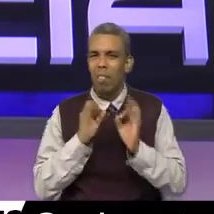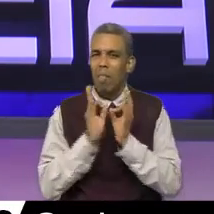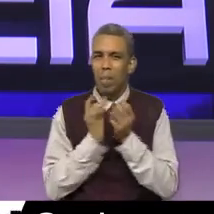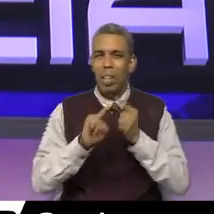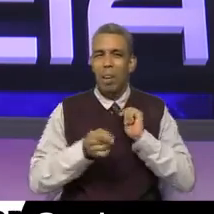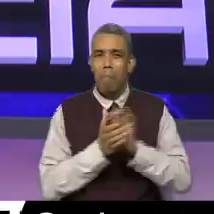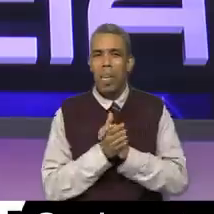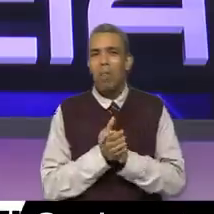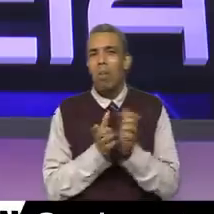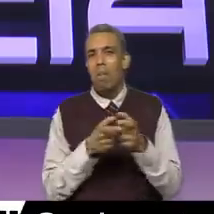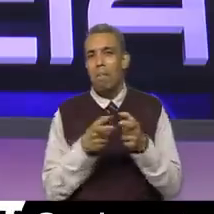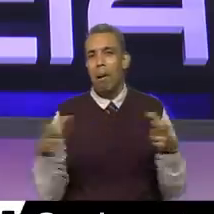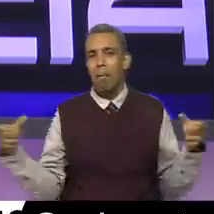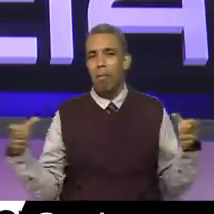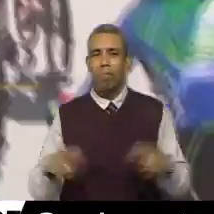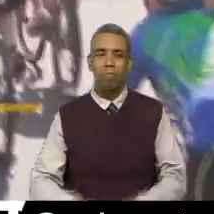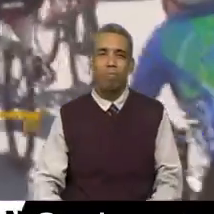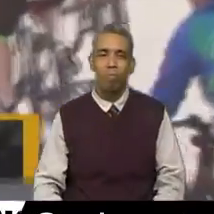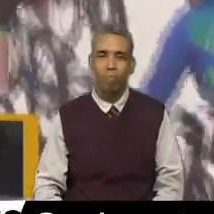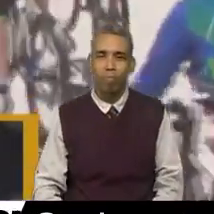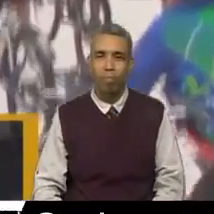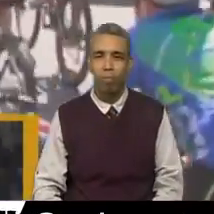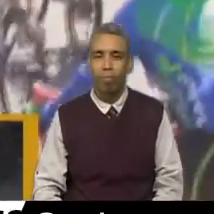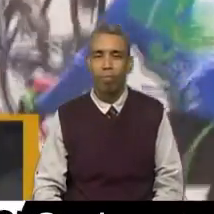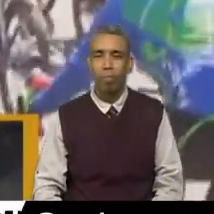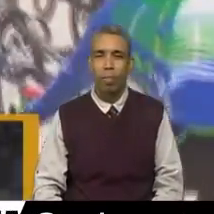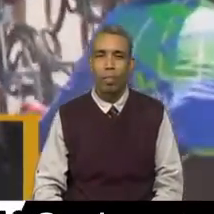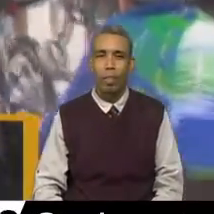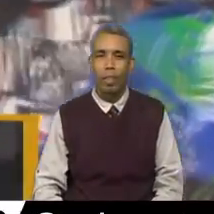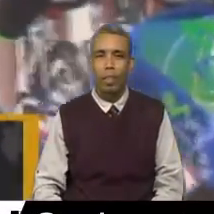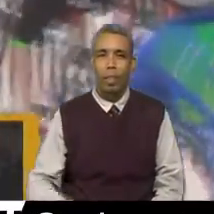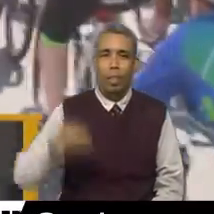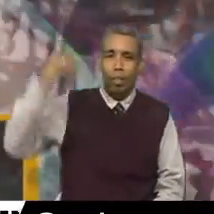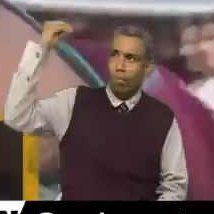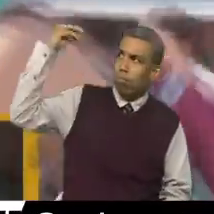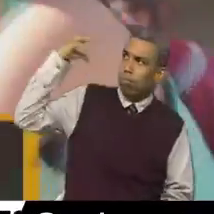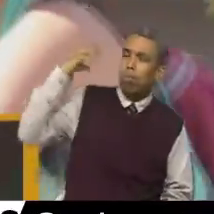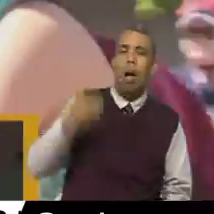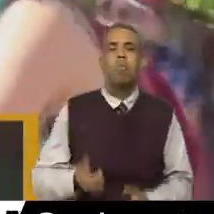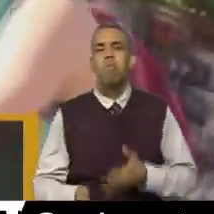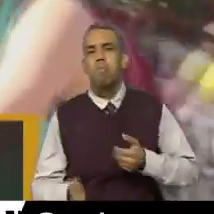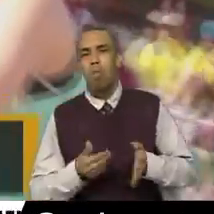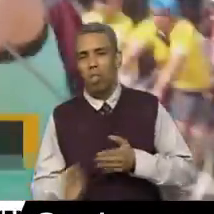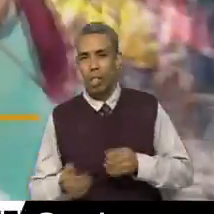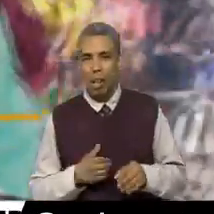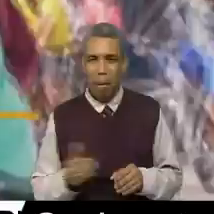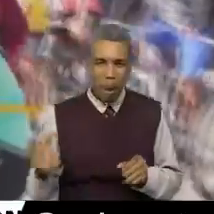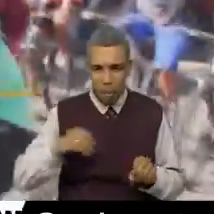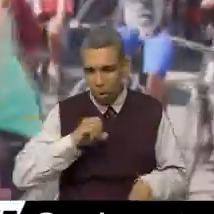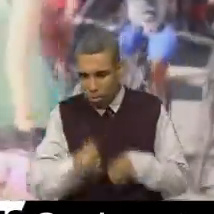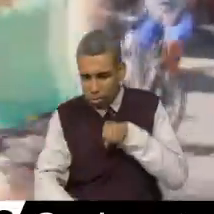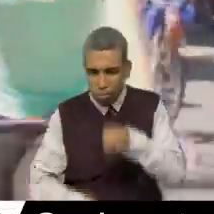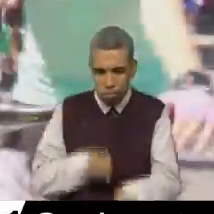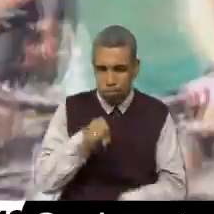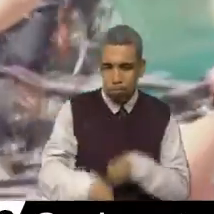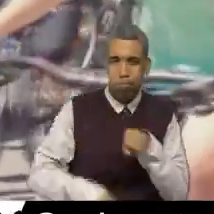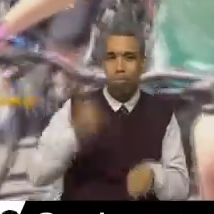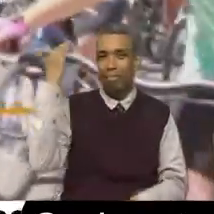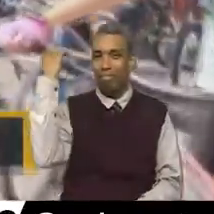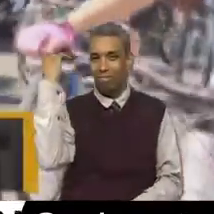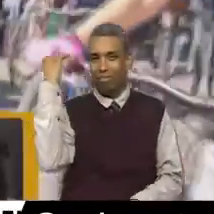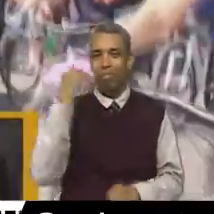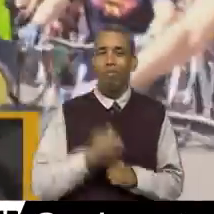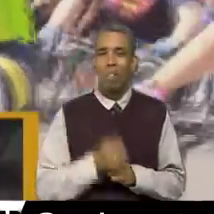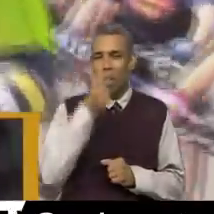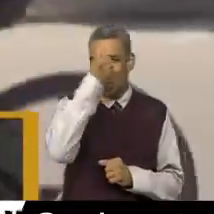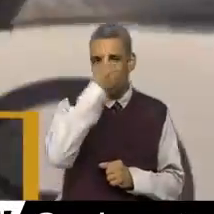disfrutaron la travesía. Sin importar el clima, pero con la pasión que los caracteriza, en familia y amigos, los barranqueños salieron en sus caballitos